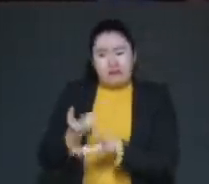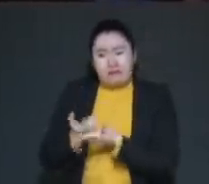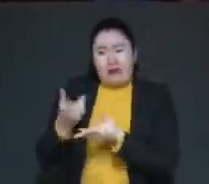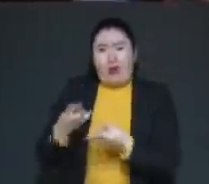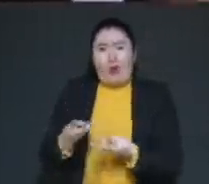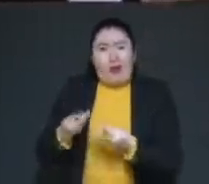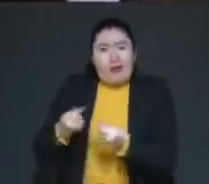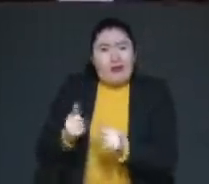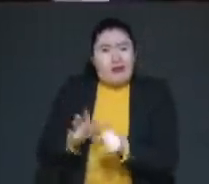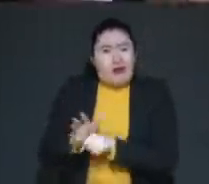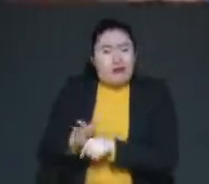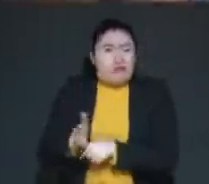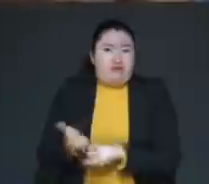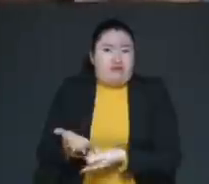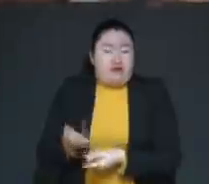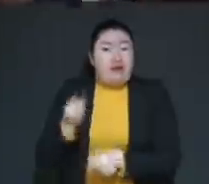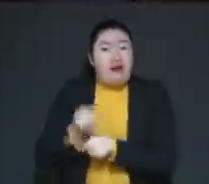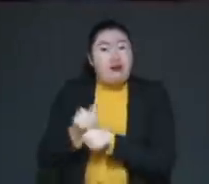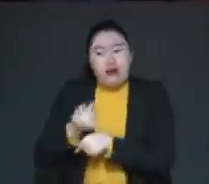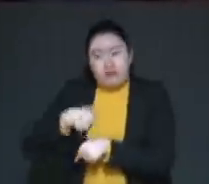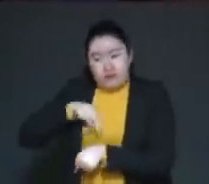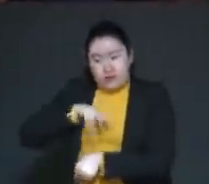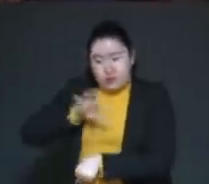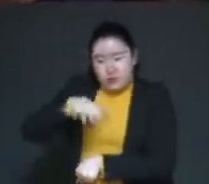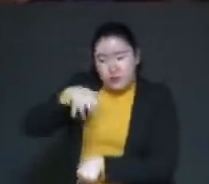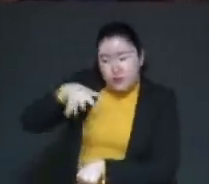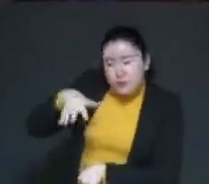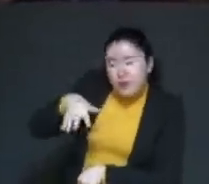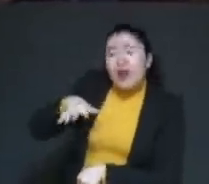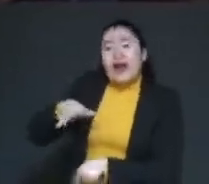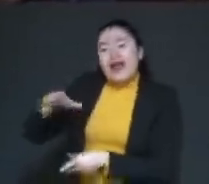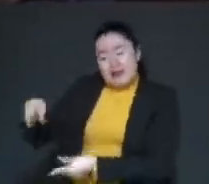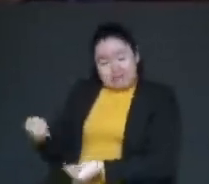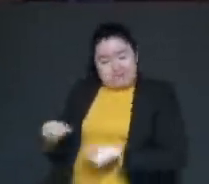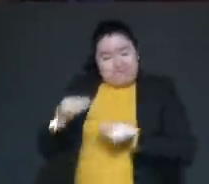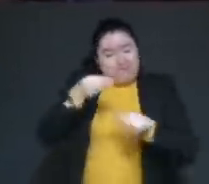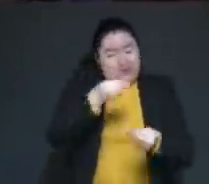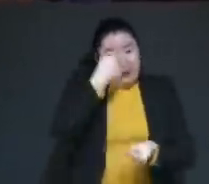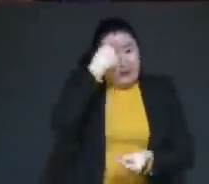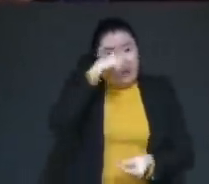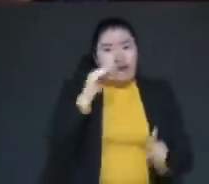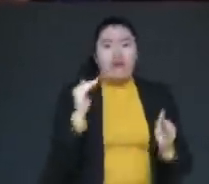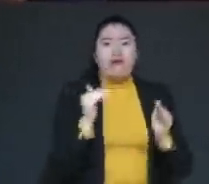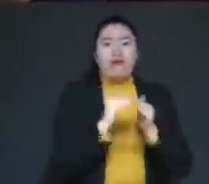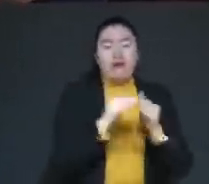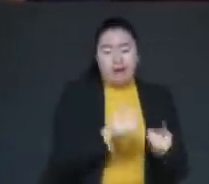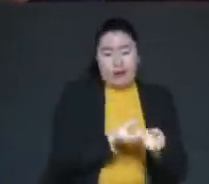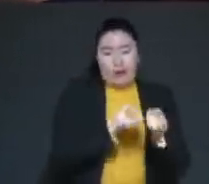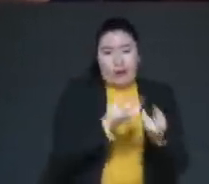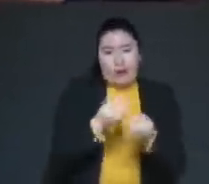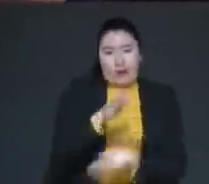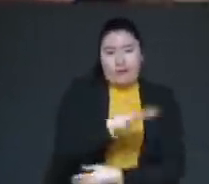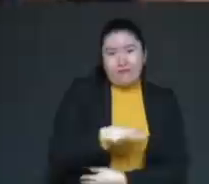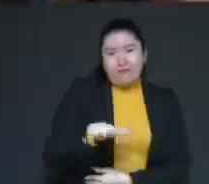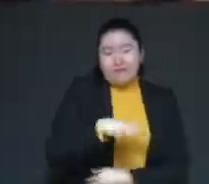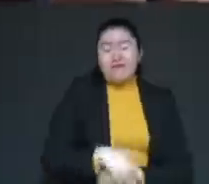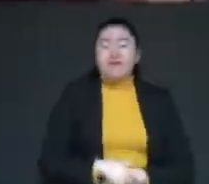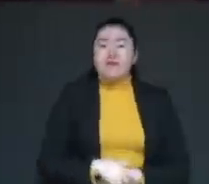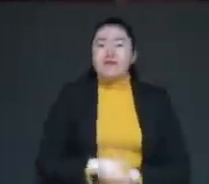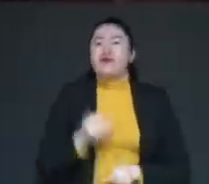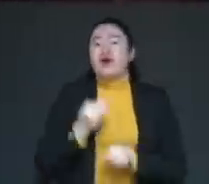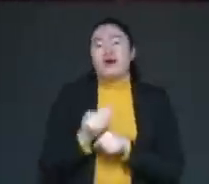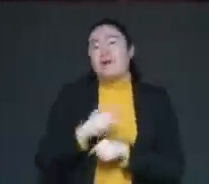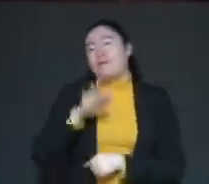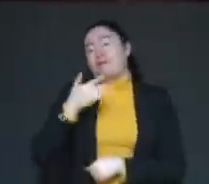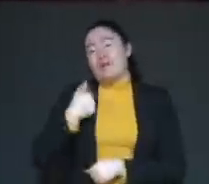poder seguir construyendo vivienda popular. Así que el Instituto de Vivienda hoy por lo menos serán 100,000 acciones de vivienda, por